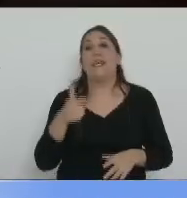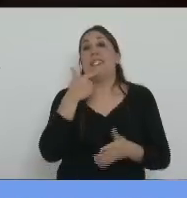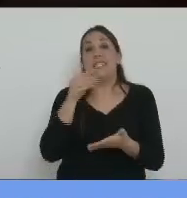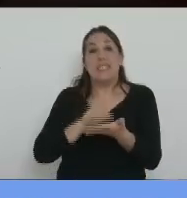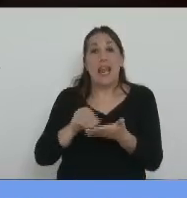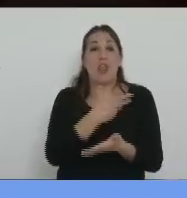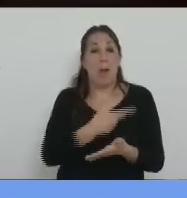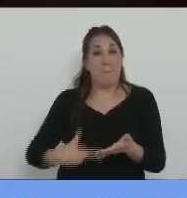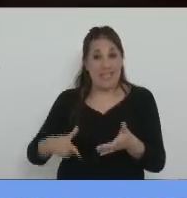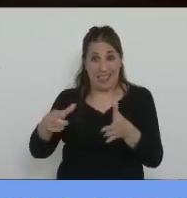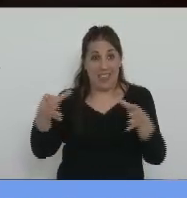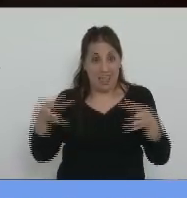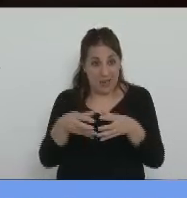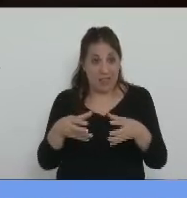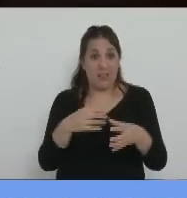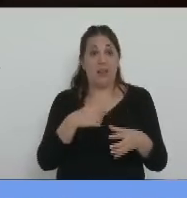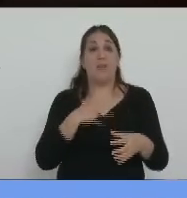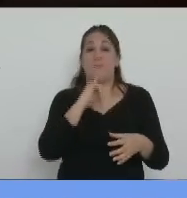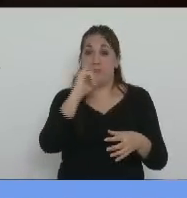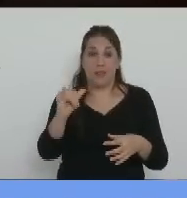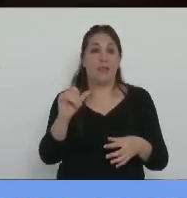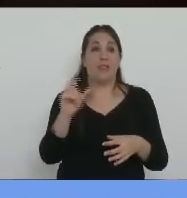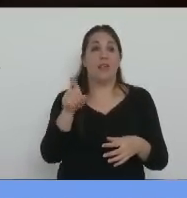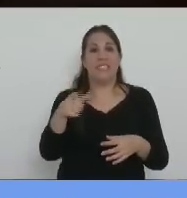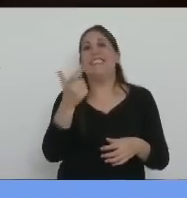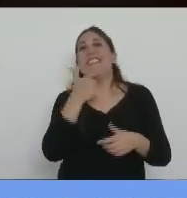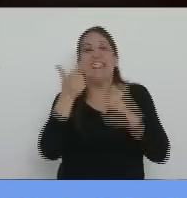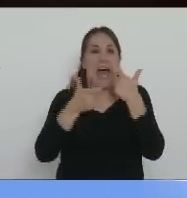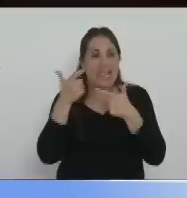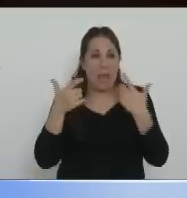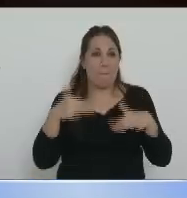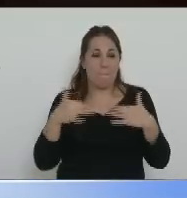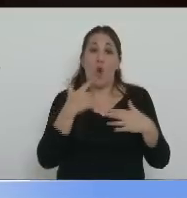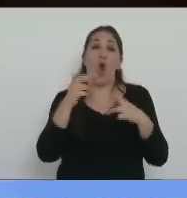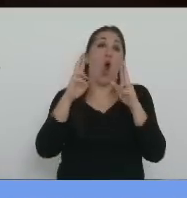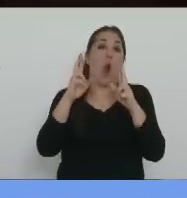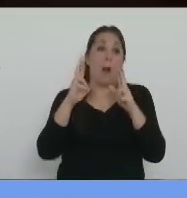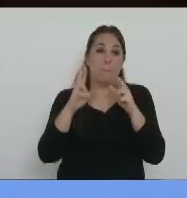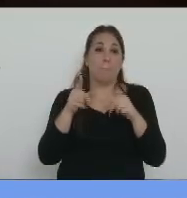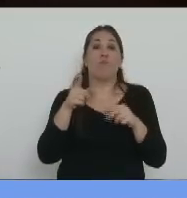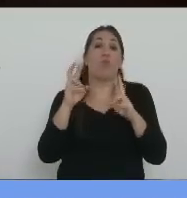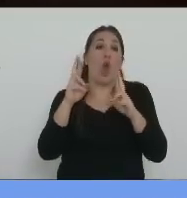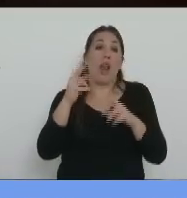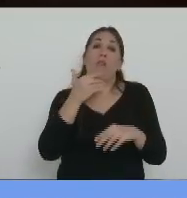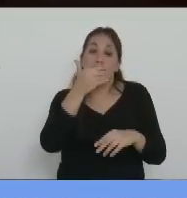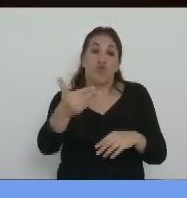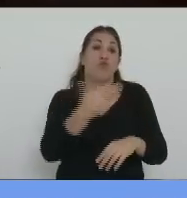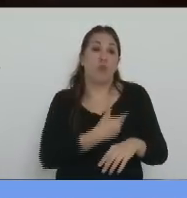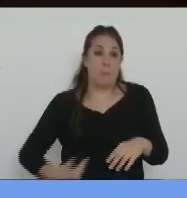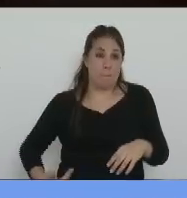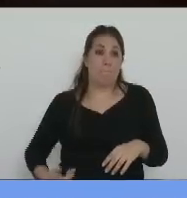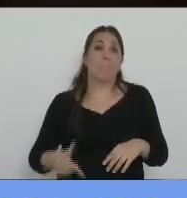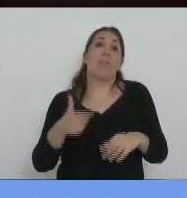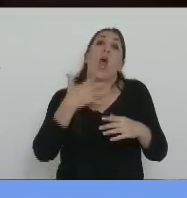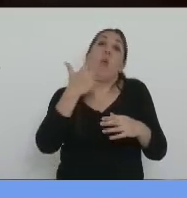del bloque decirle no que se ría mucho ojalá sea también este gobernador a lo mejor alguna vez tiene